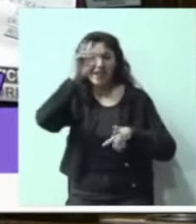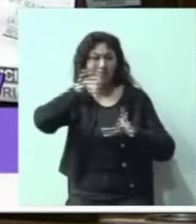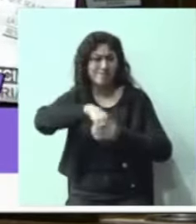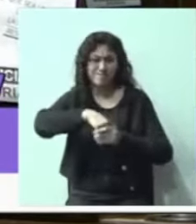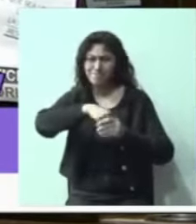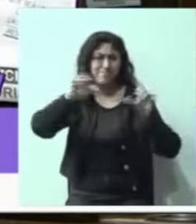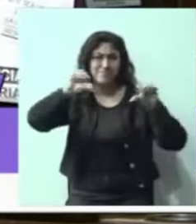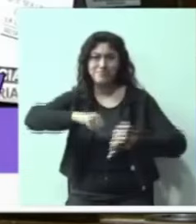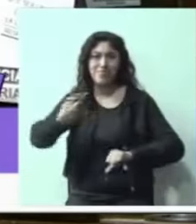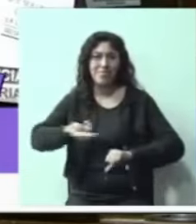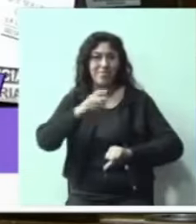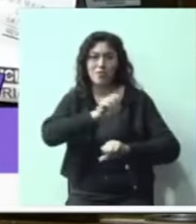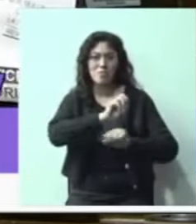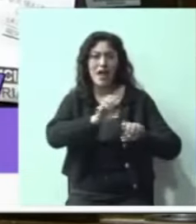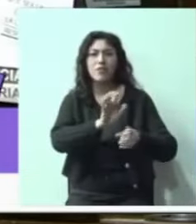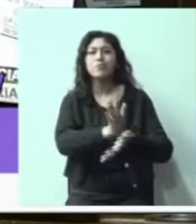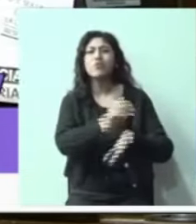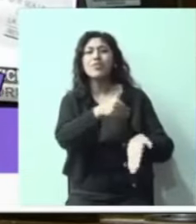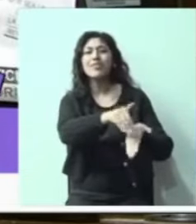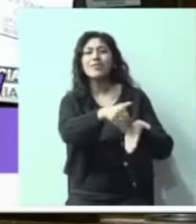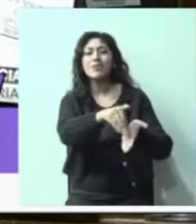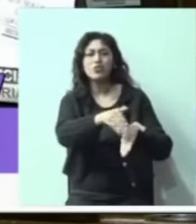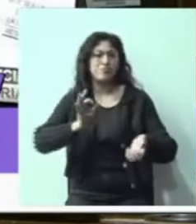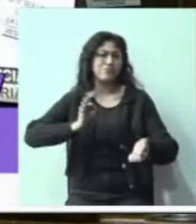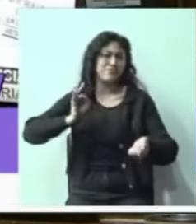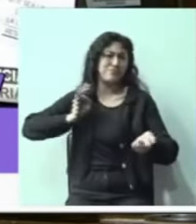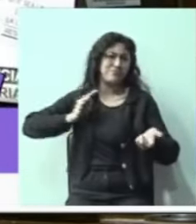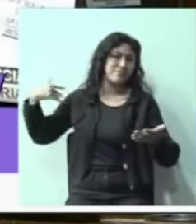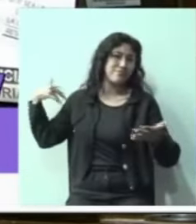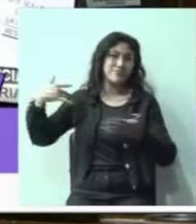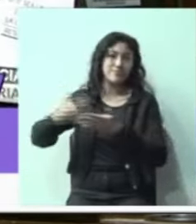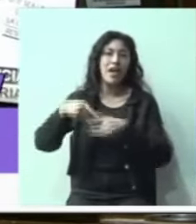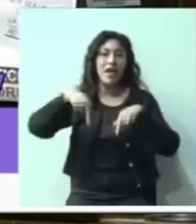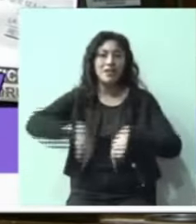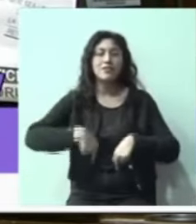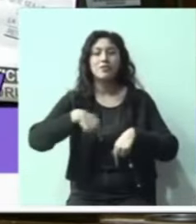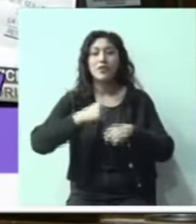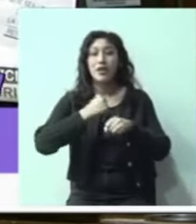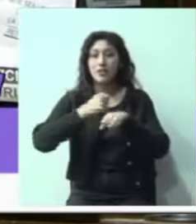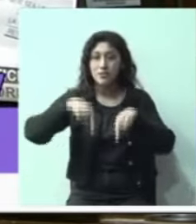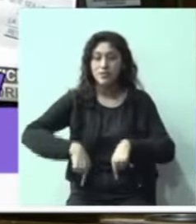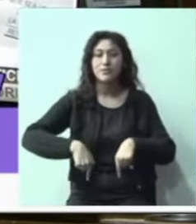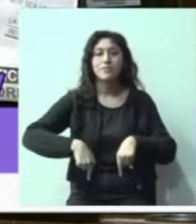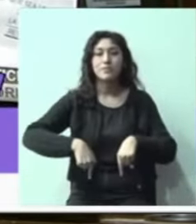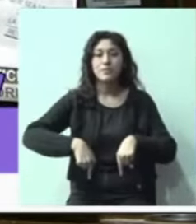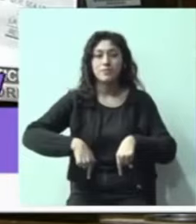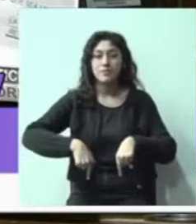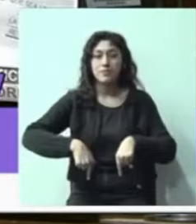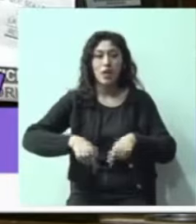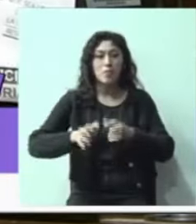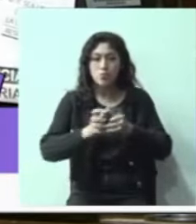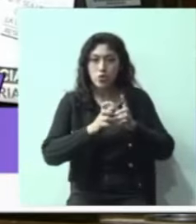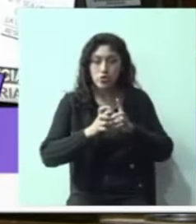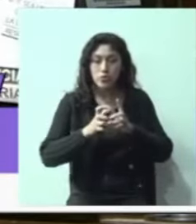clarísima discriminación. Todo eso pasa de hace mucho tiempo. Y sin embargo esta legislatura, hasta el momento, no ha querido tratar los